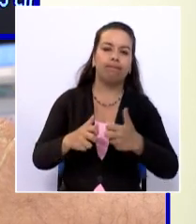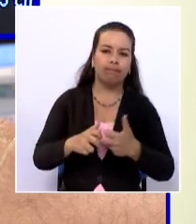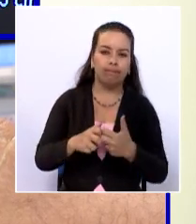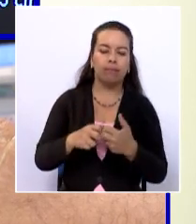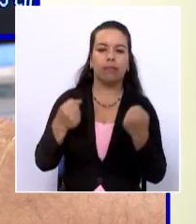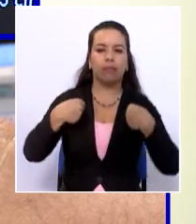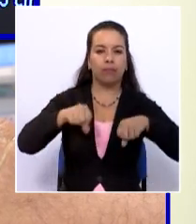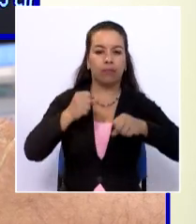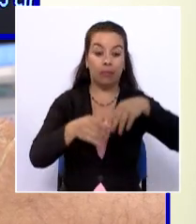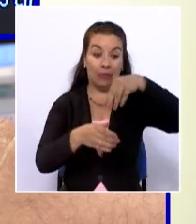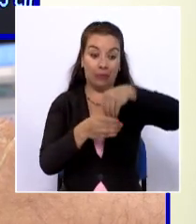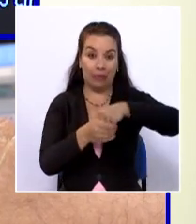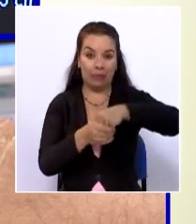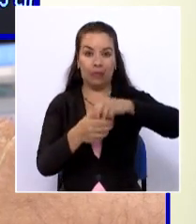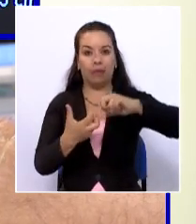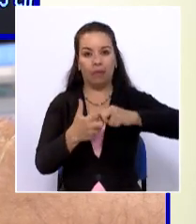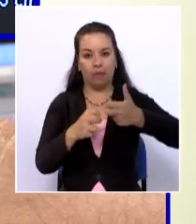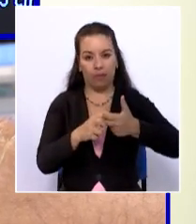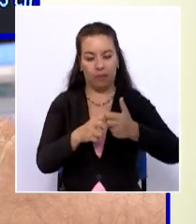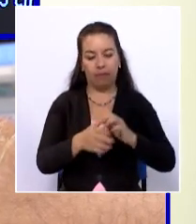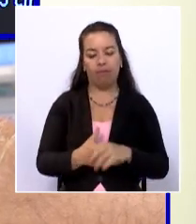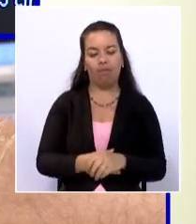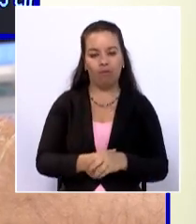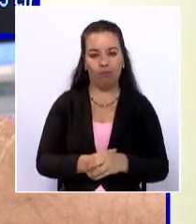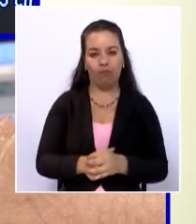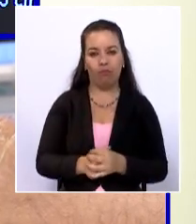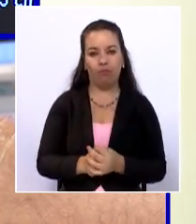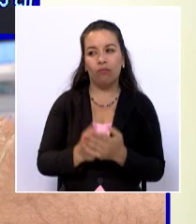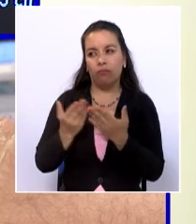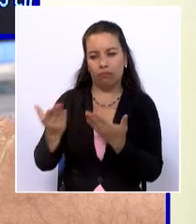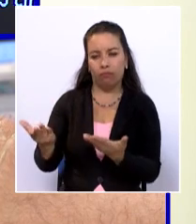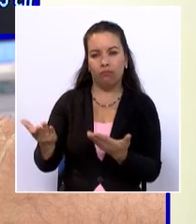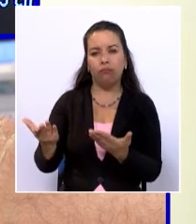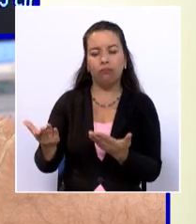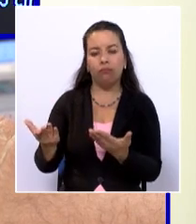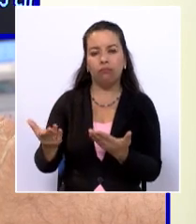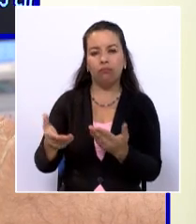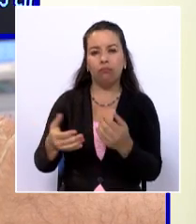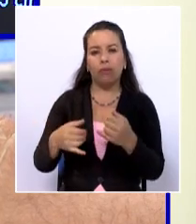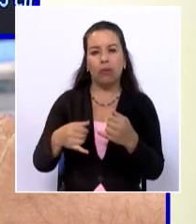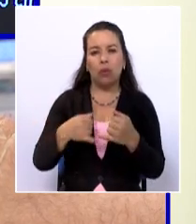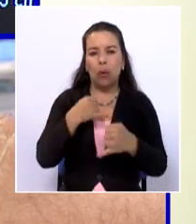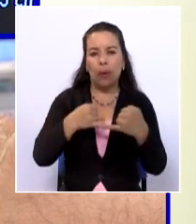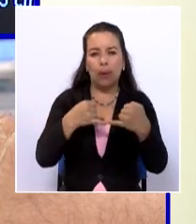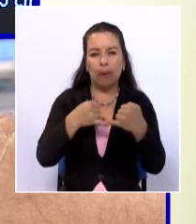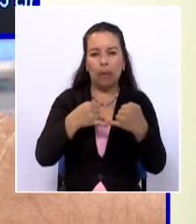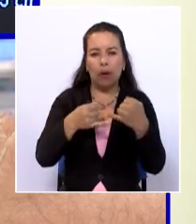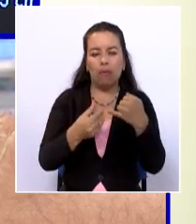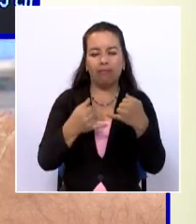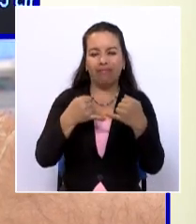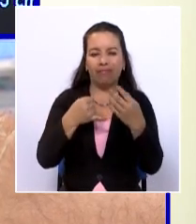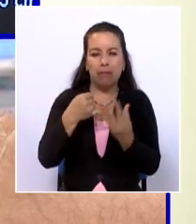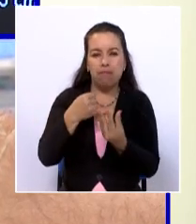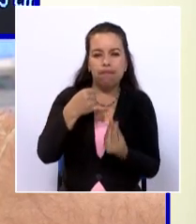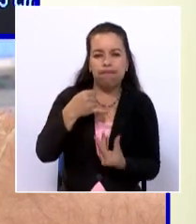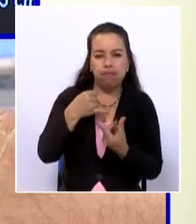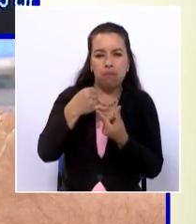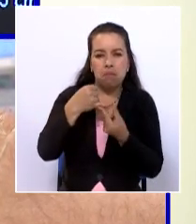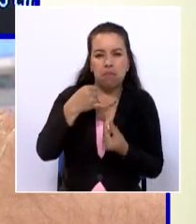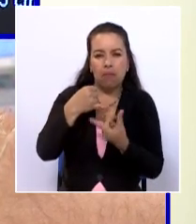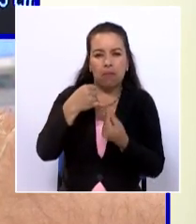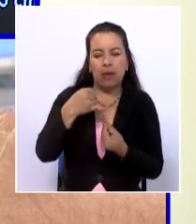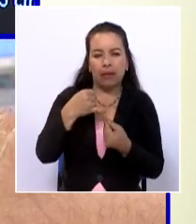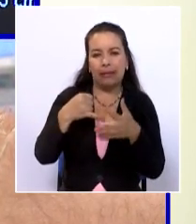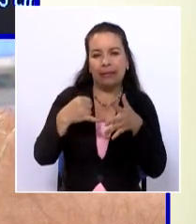menisco interno le hicieron menisco se tome dos lo conocieron pero quedó el menisco un poco salido y allí el